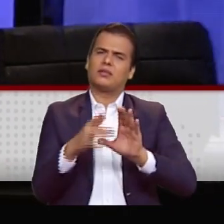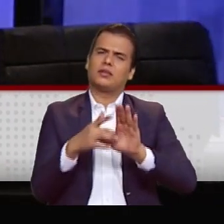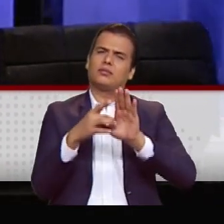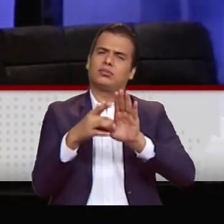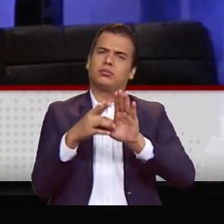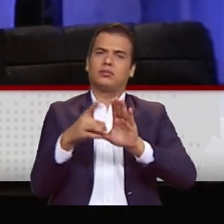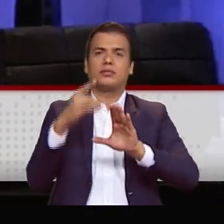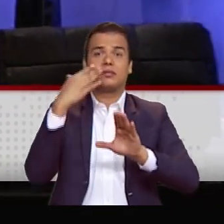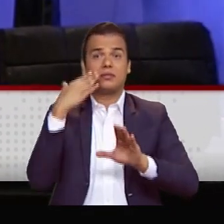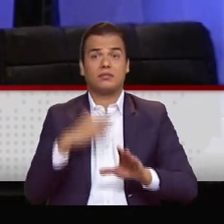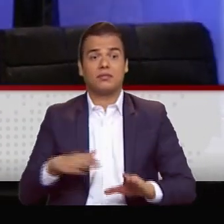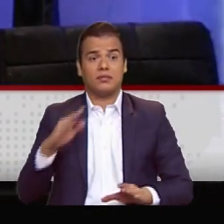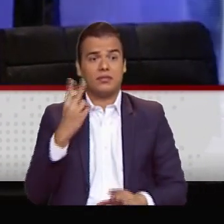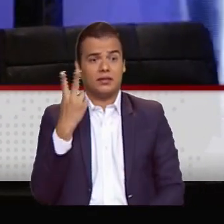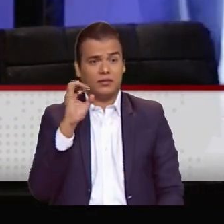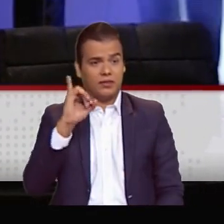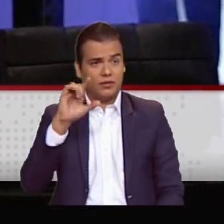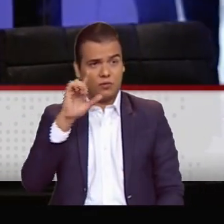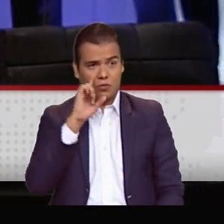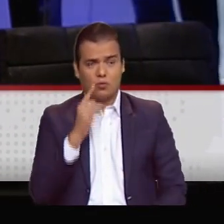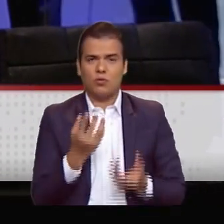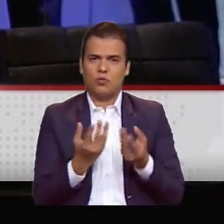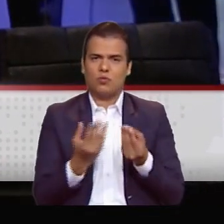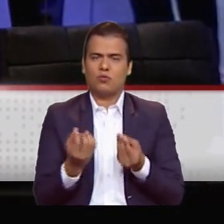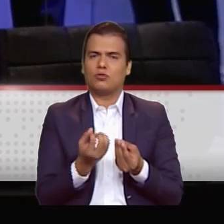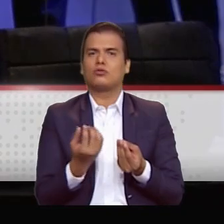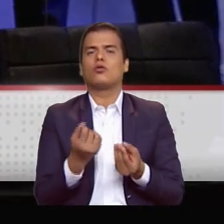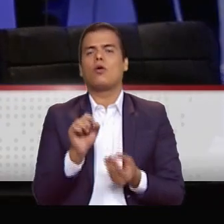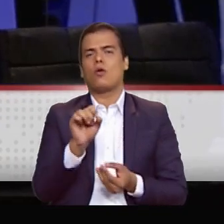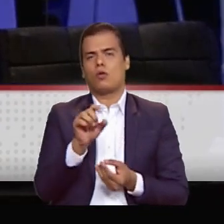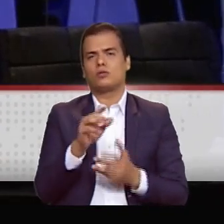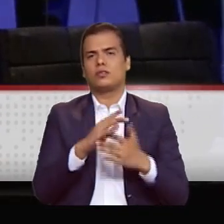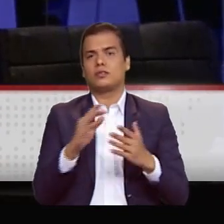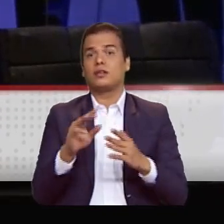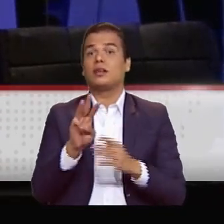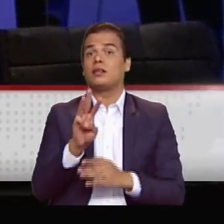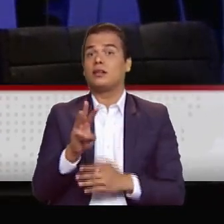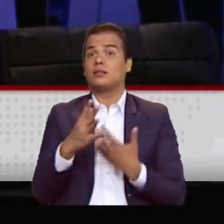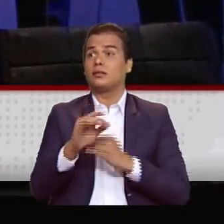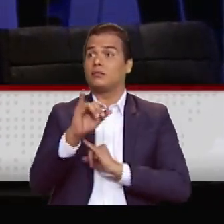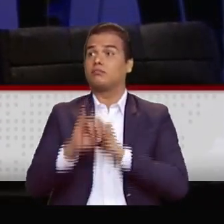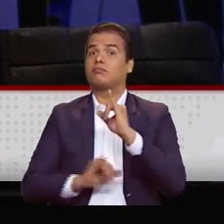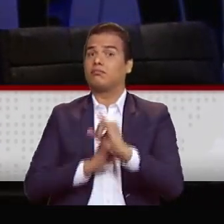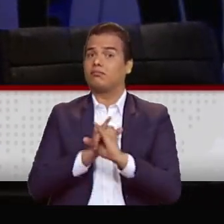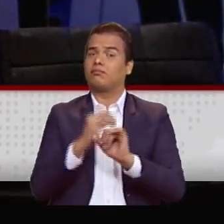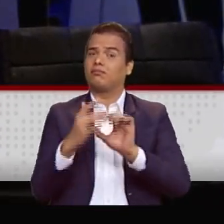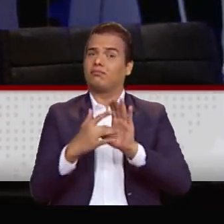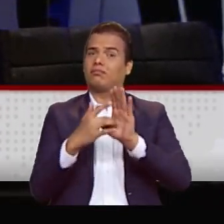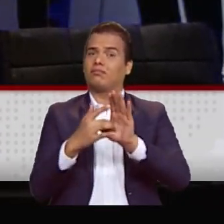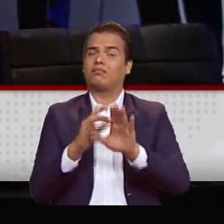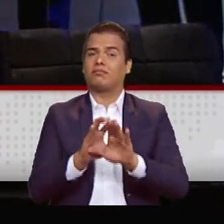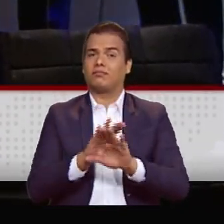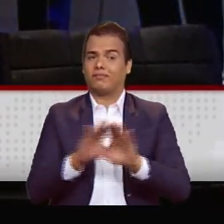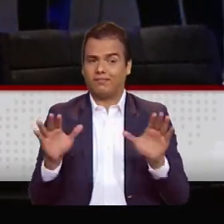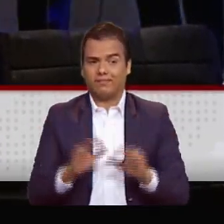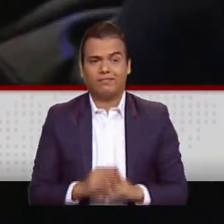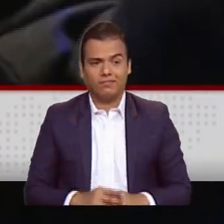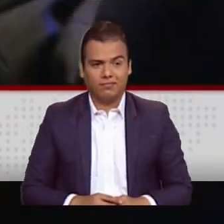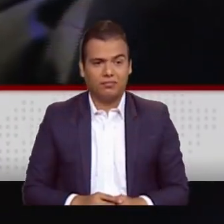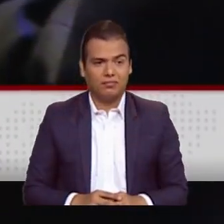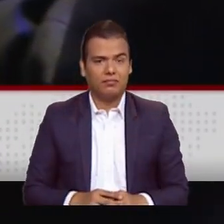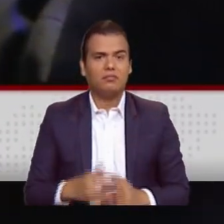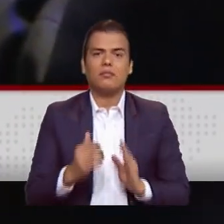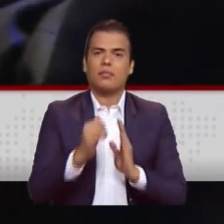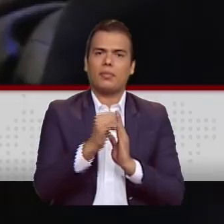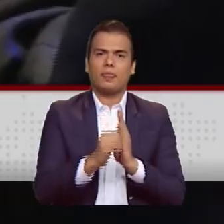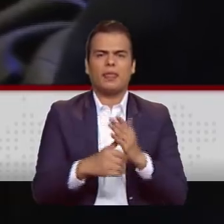la plaza 20 de julio 11 tríos más los tres invitados especiales internacionales tuvimos la oportunidad de iniciar nuestra